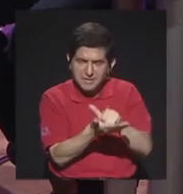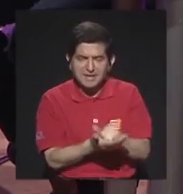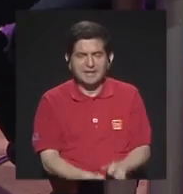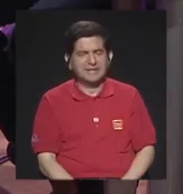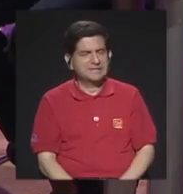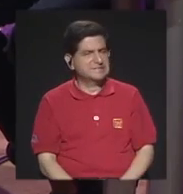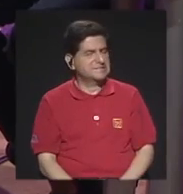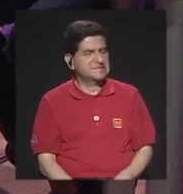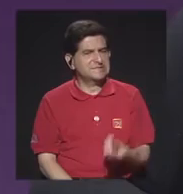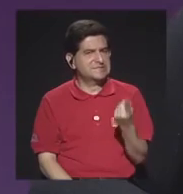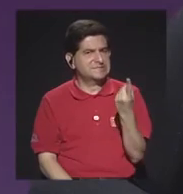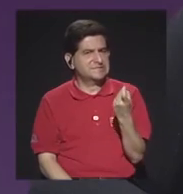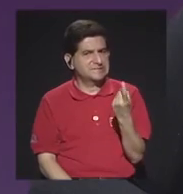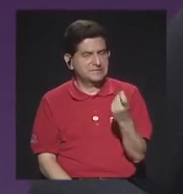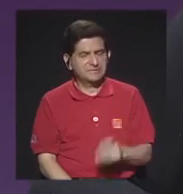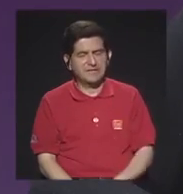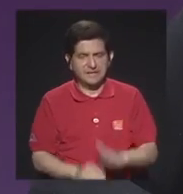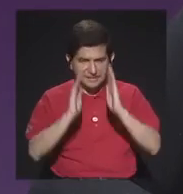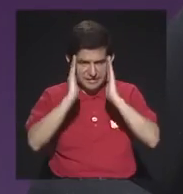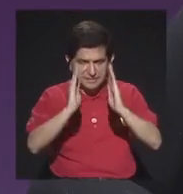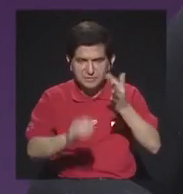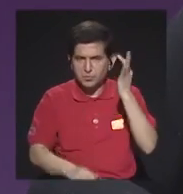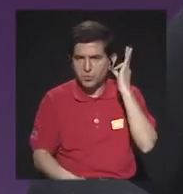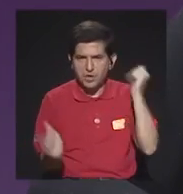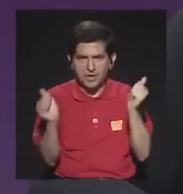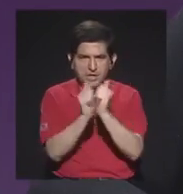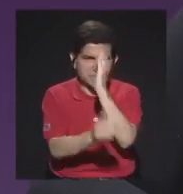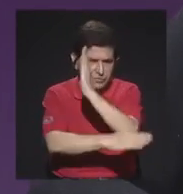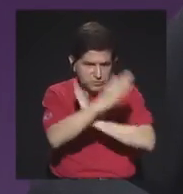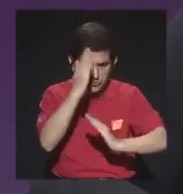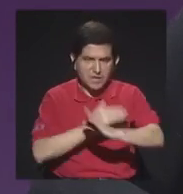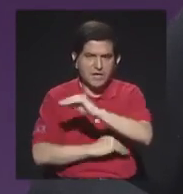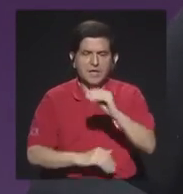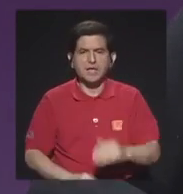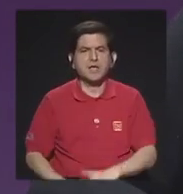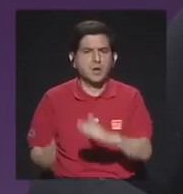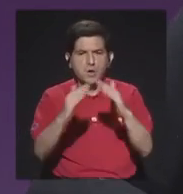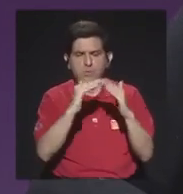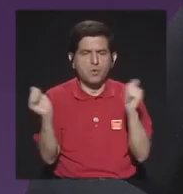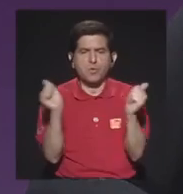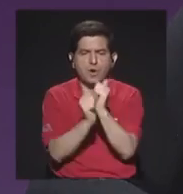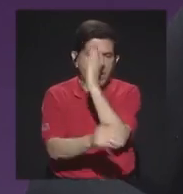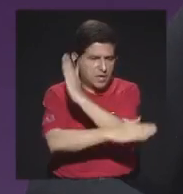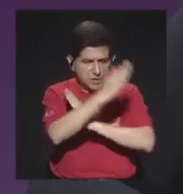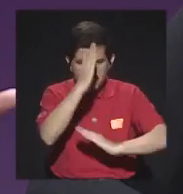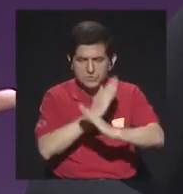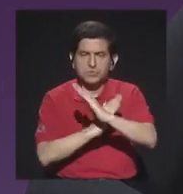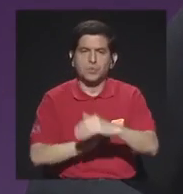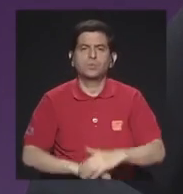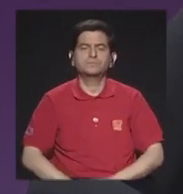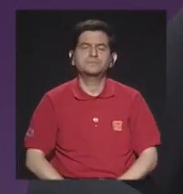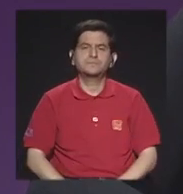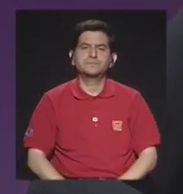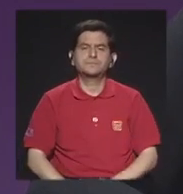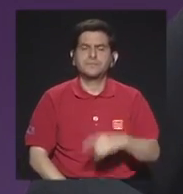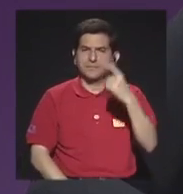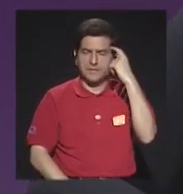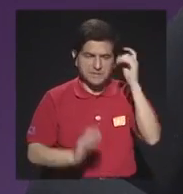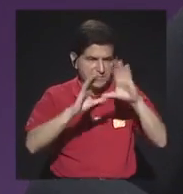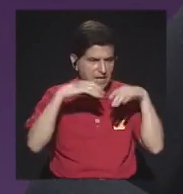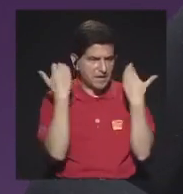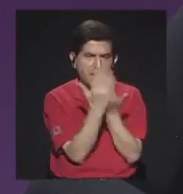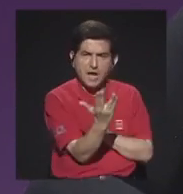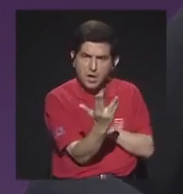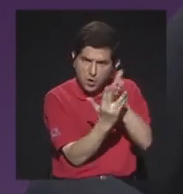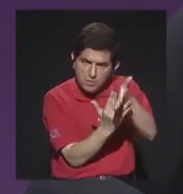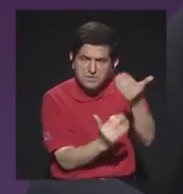deuda con mujeres con discapacidad y principalmente la población con discapacidad, porque si nos vamos a la Comisión de